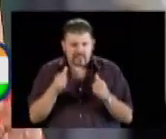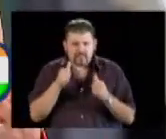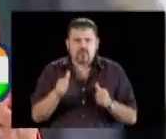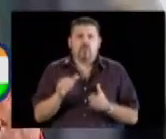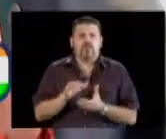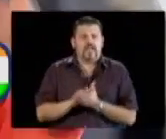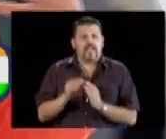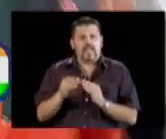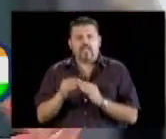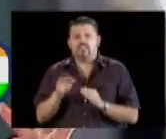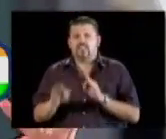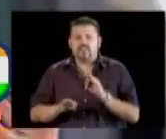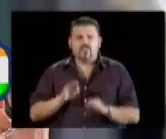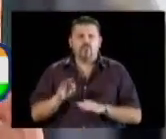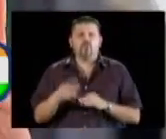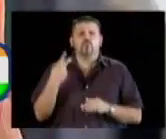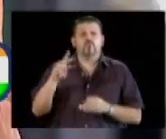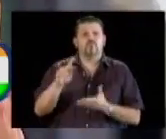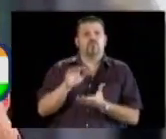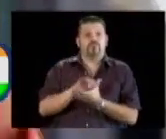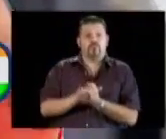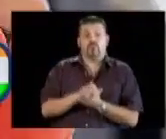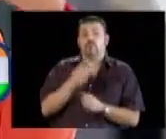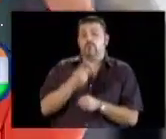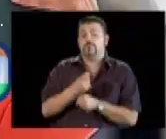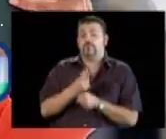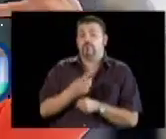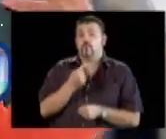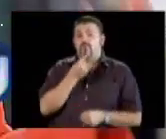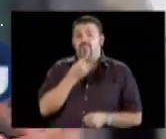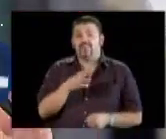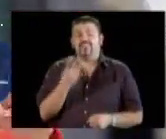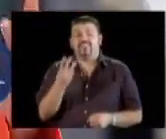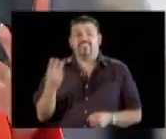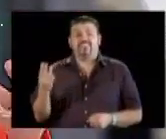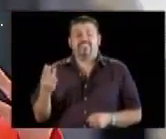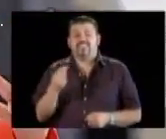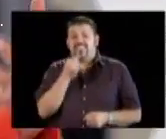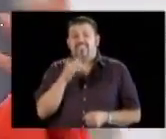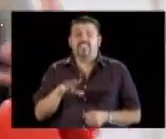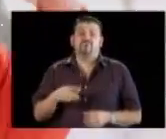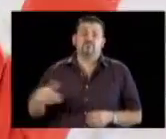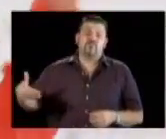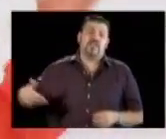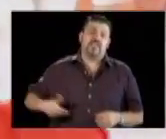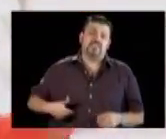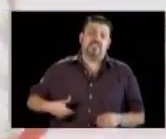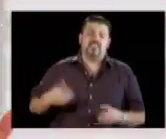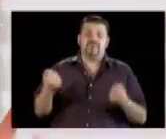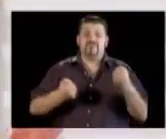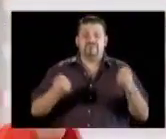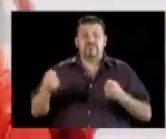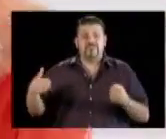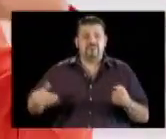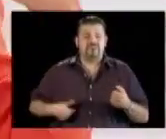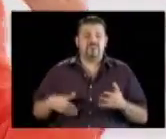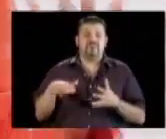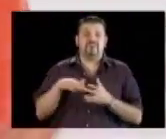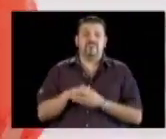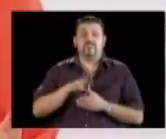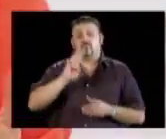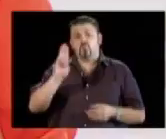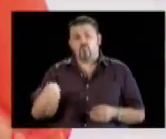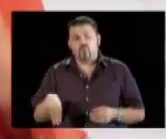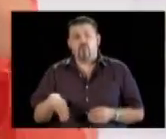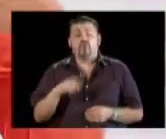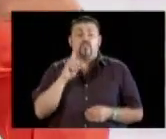marido, con quien tuvo sus primeras 3 niñas, tuvo un accidente en la carretera, falleció hace muchos años, volvió a rehacer ella